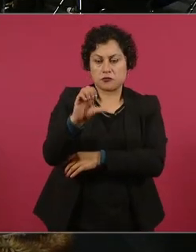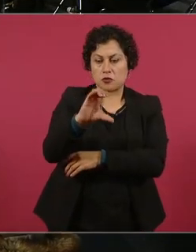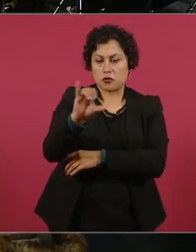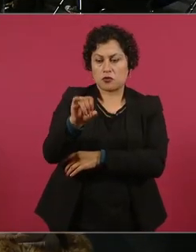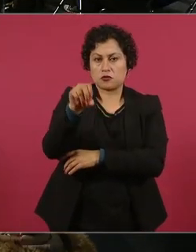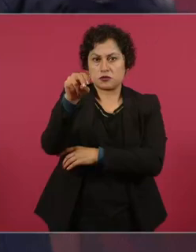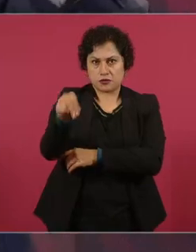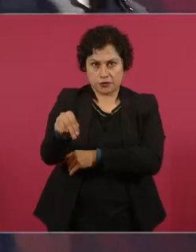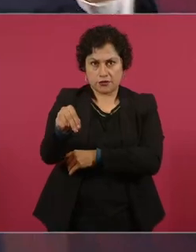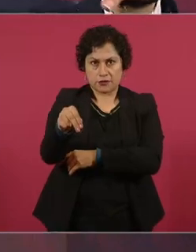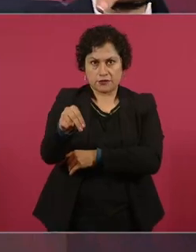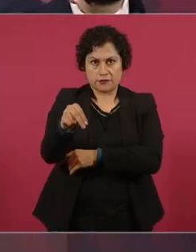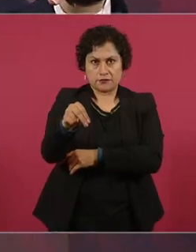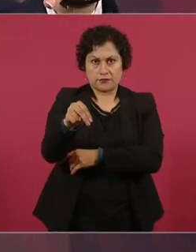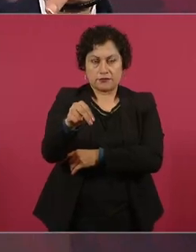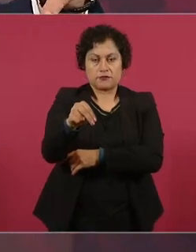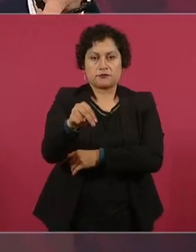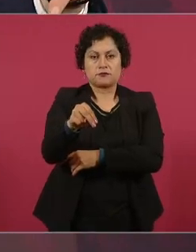luego